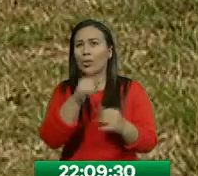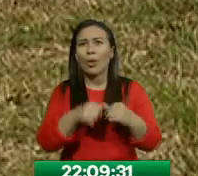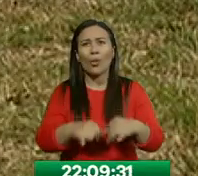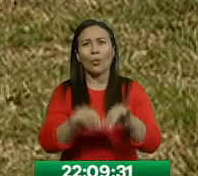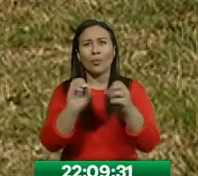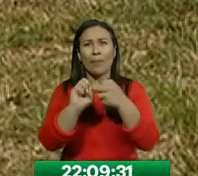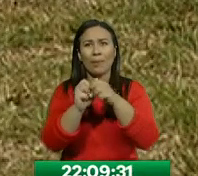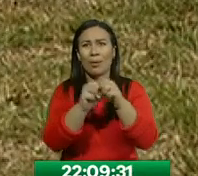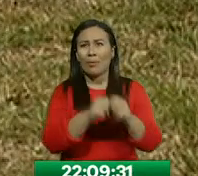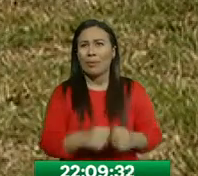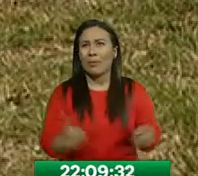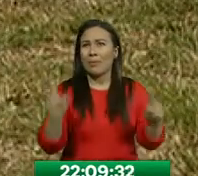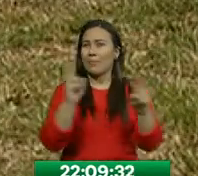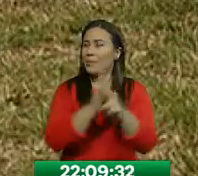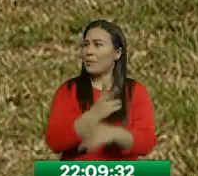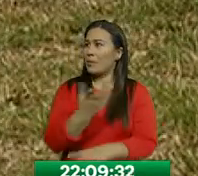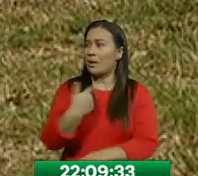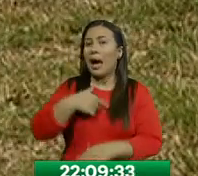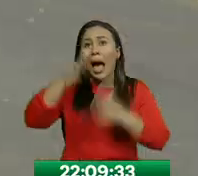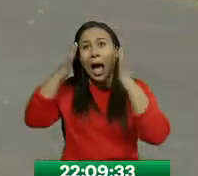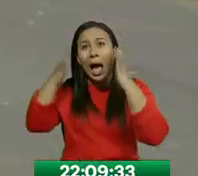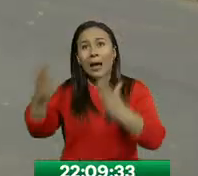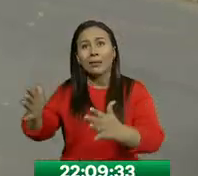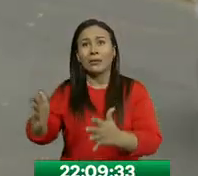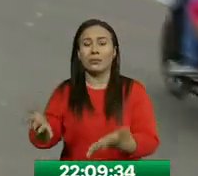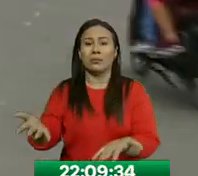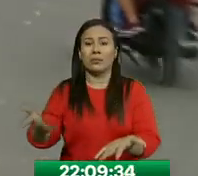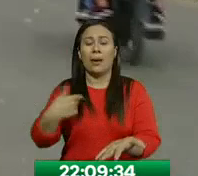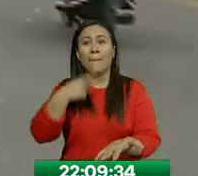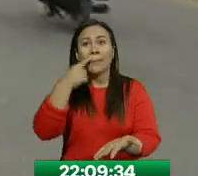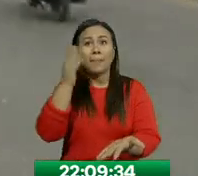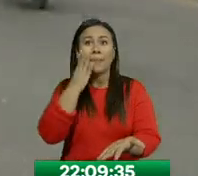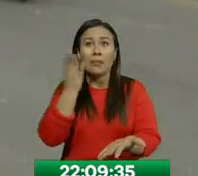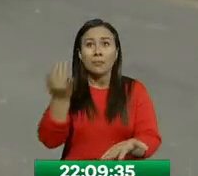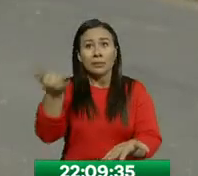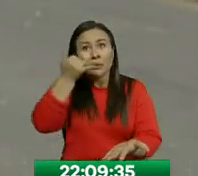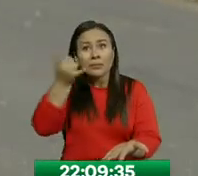necesitamos el control de los padres. Un llamado a la atención a los padres. Informó José Morales.